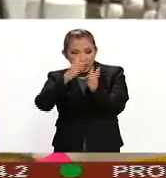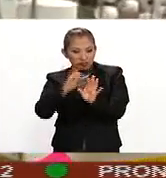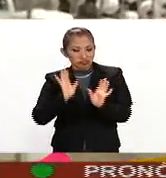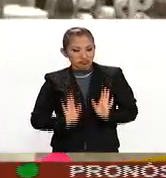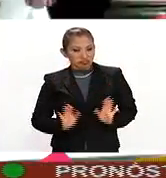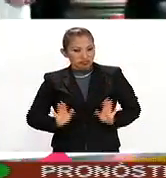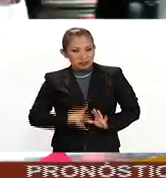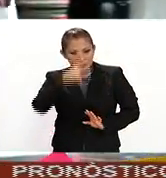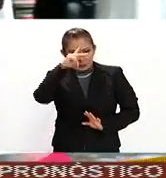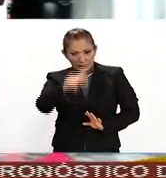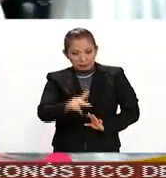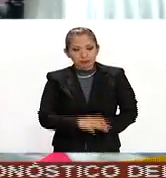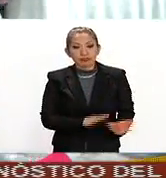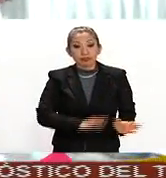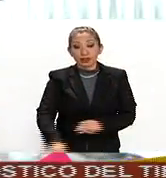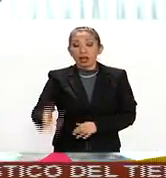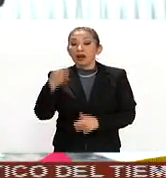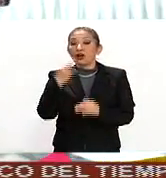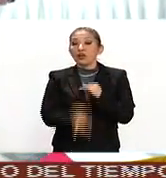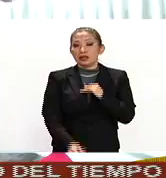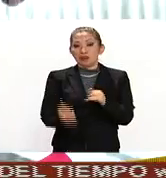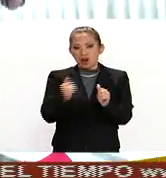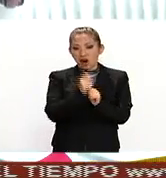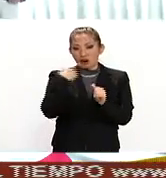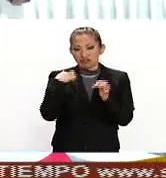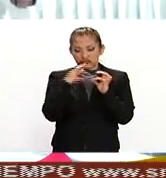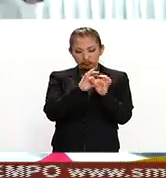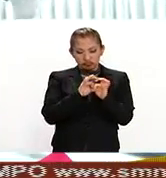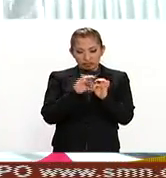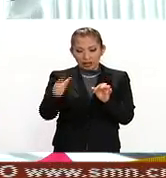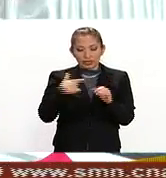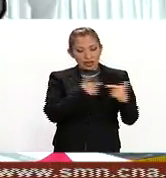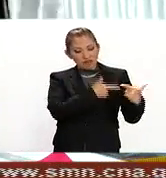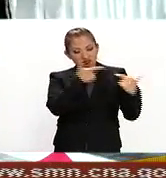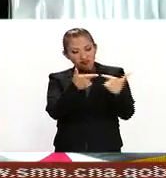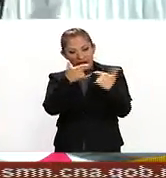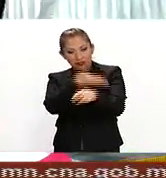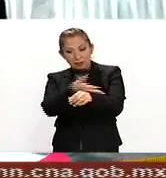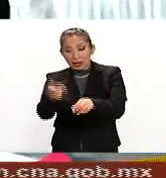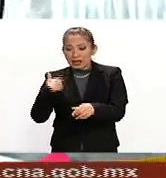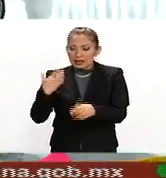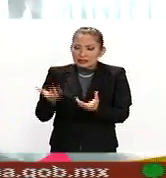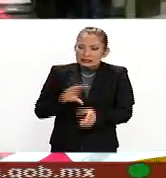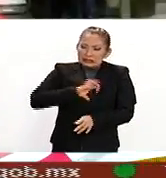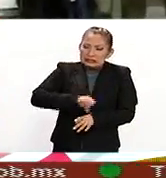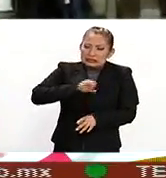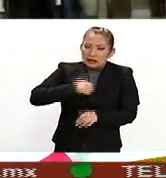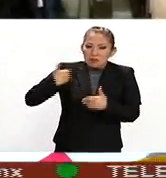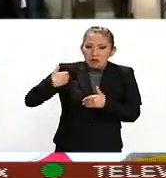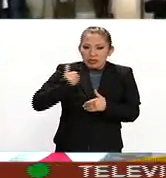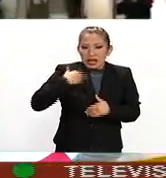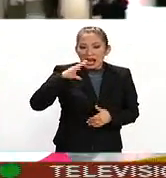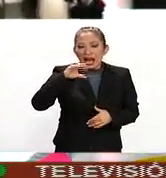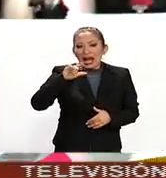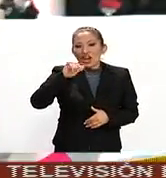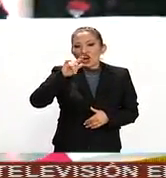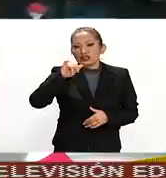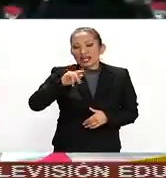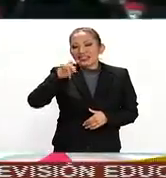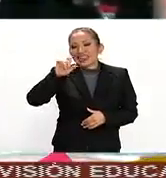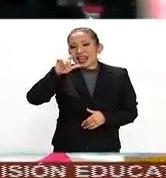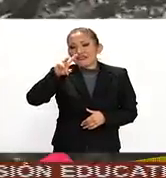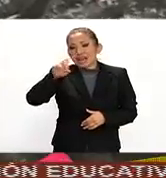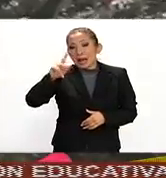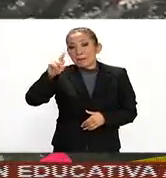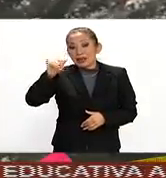estilo mexicano. Finalmente, a través de la unión del legado familiar y su pasión por la moda, Carlota de la Vega Pietrini